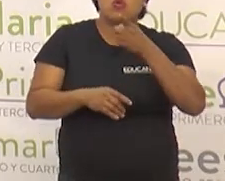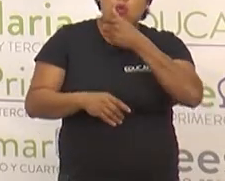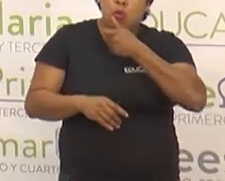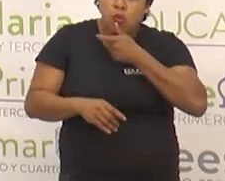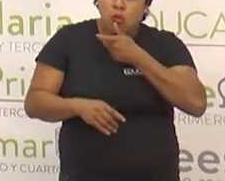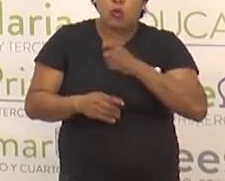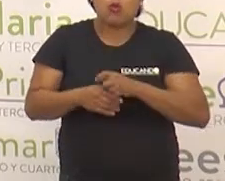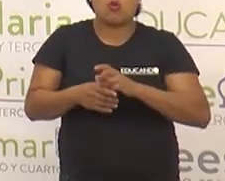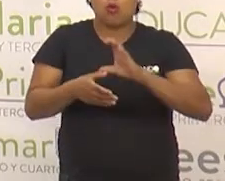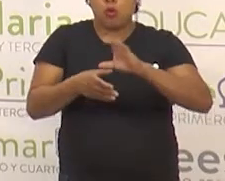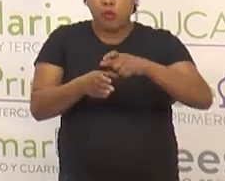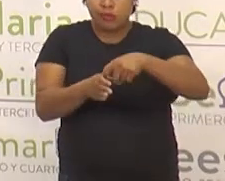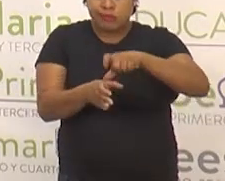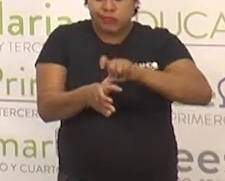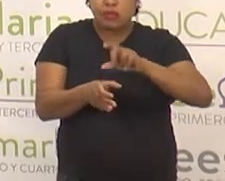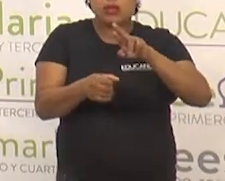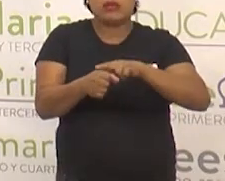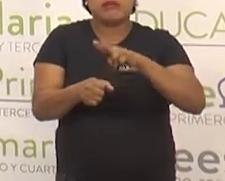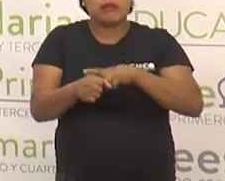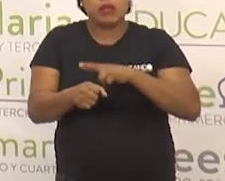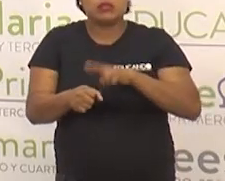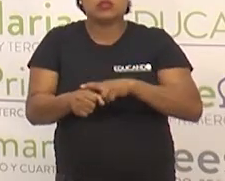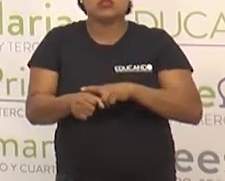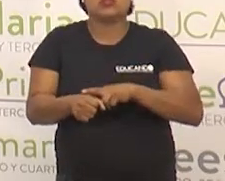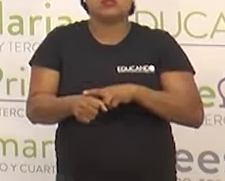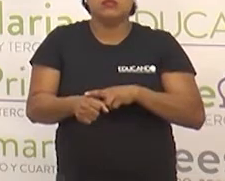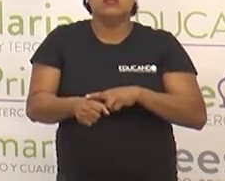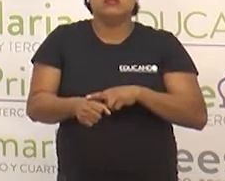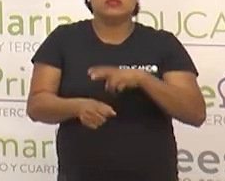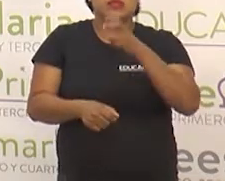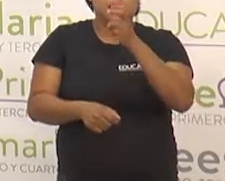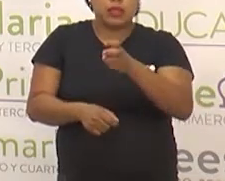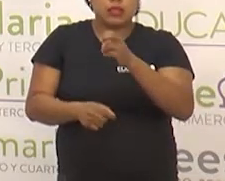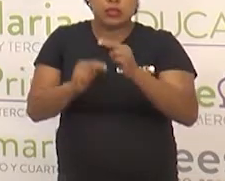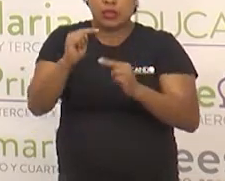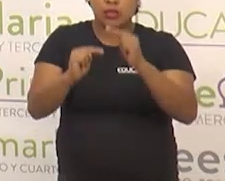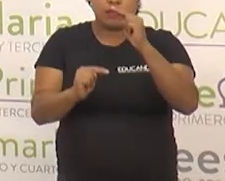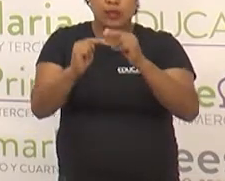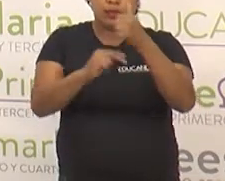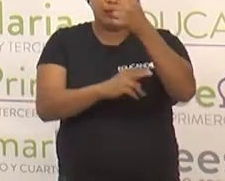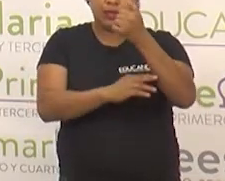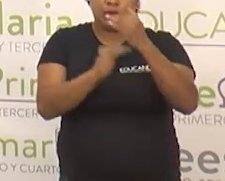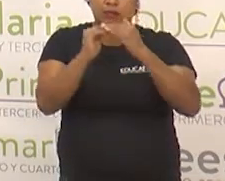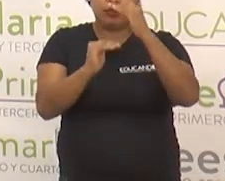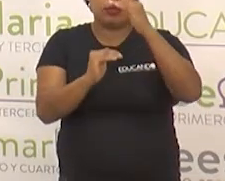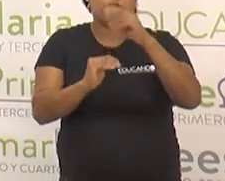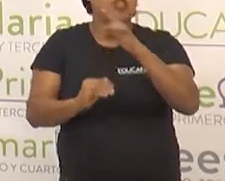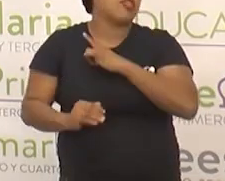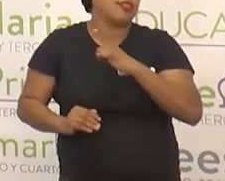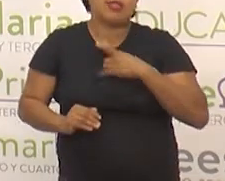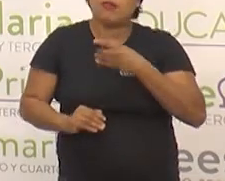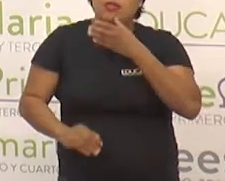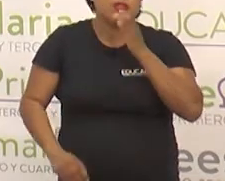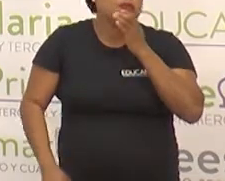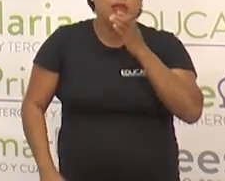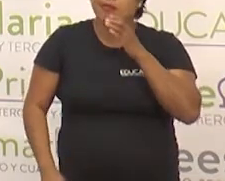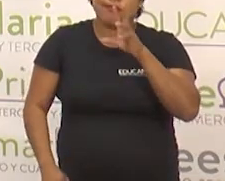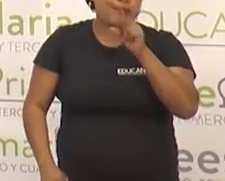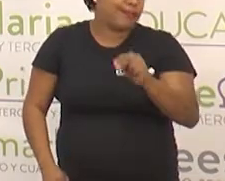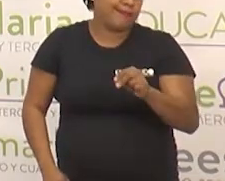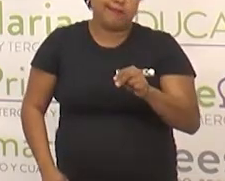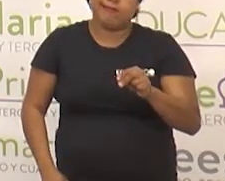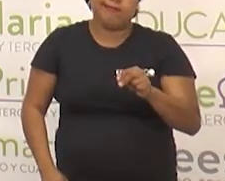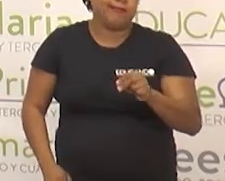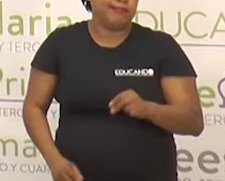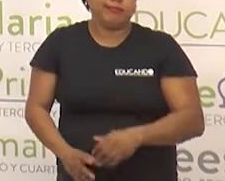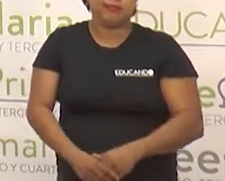jugos, enlatados, refrescos, que es el nivel 6, no debemos de tomar ninguno